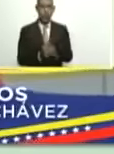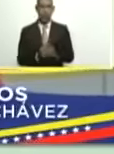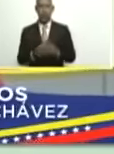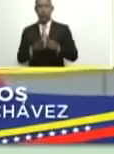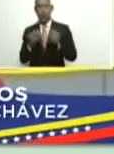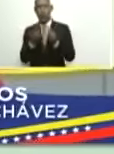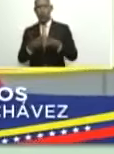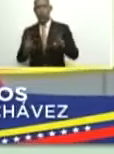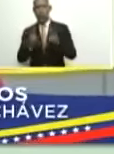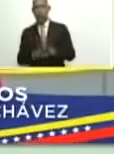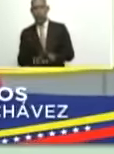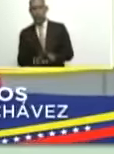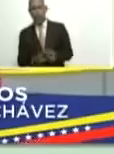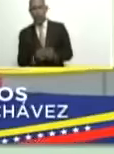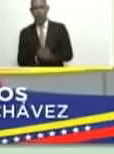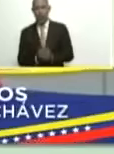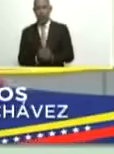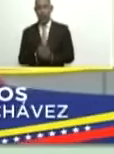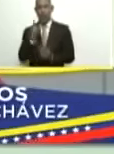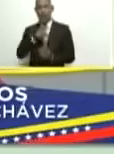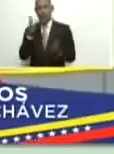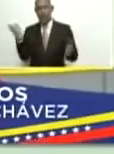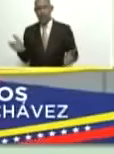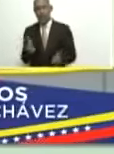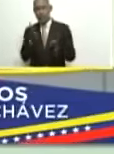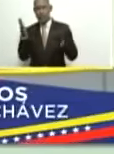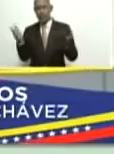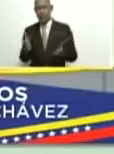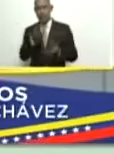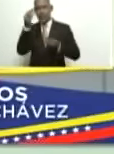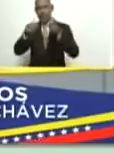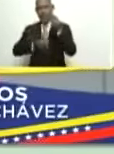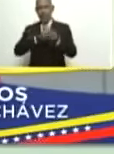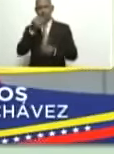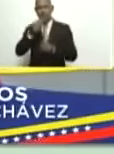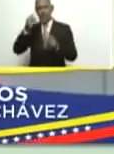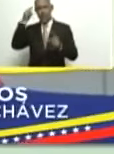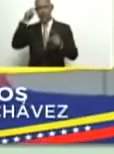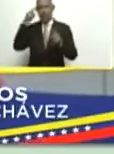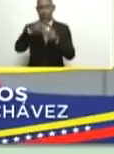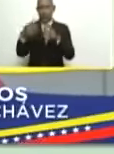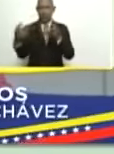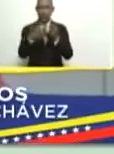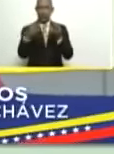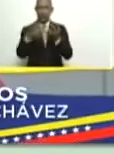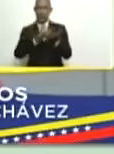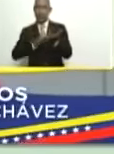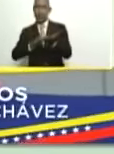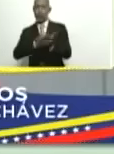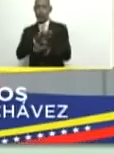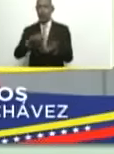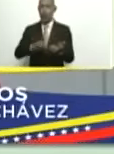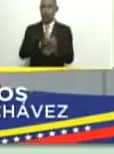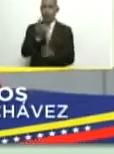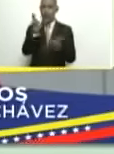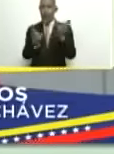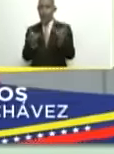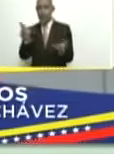valores, fortalecer el socialismo en lo territorial, en el enfrentamiento y solución de los problemas de la gente,